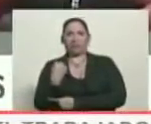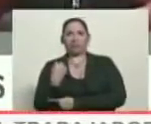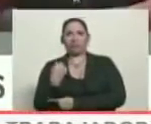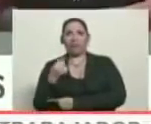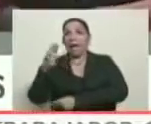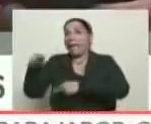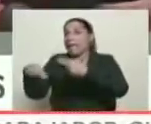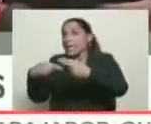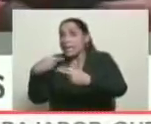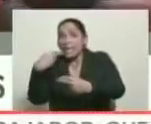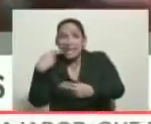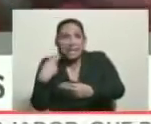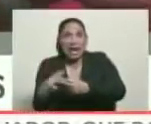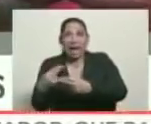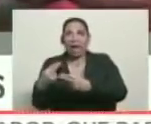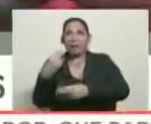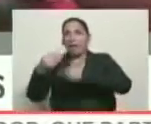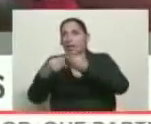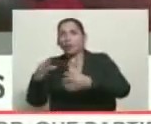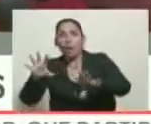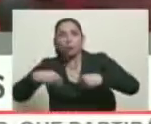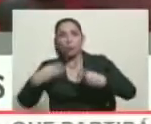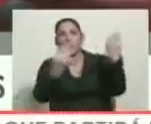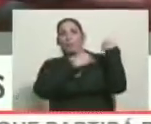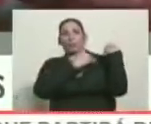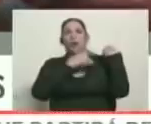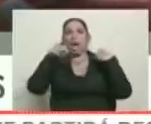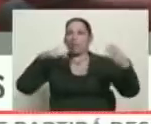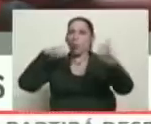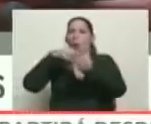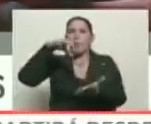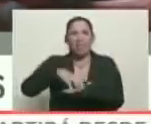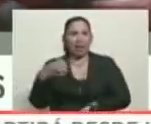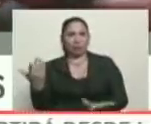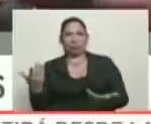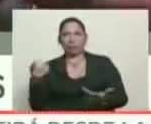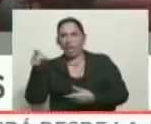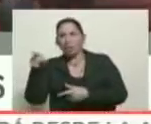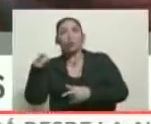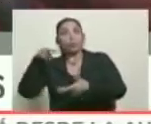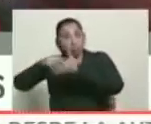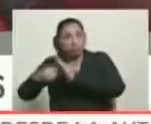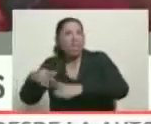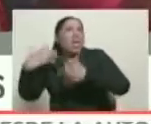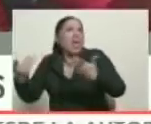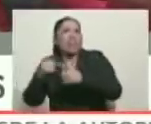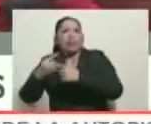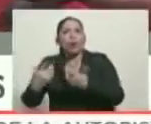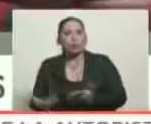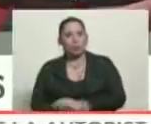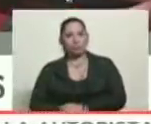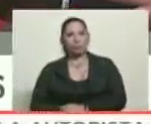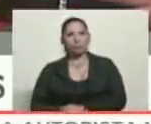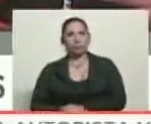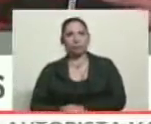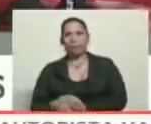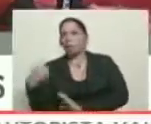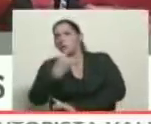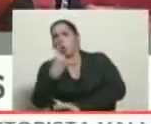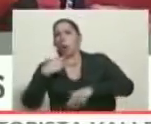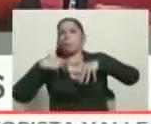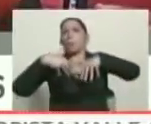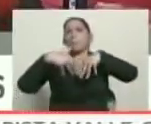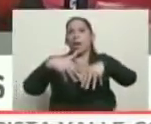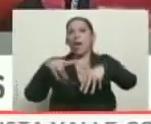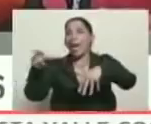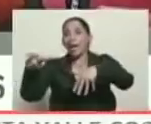nadie sale asumiendo responsabilidad. No, que no fue un golpe de Estado. Carajo, ¿y qué es un golpe de Estado entonces? No, que solo fue una manifestación, son